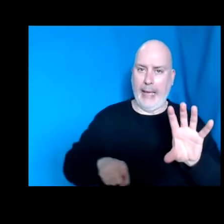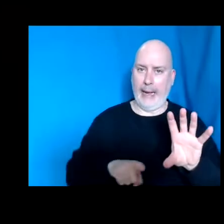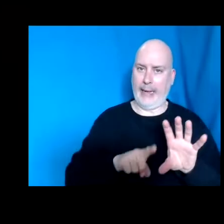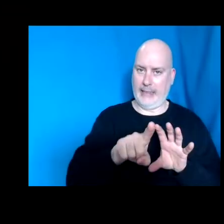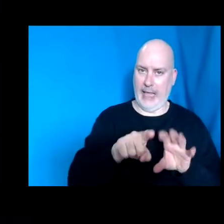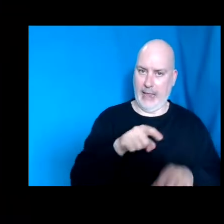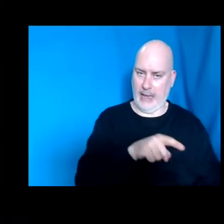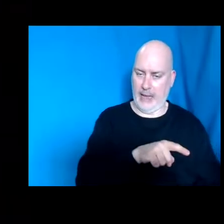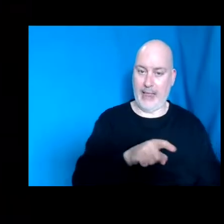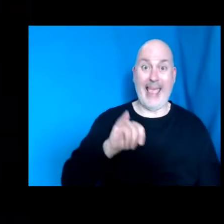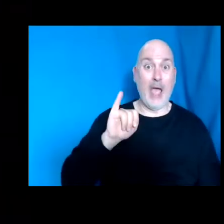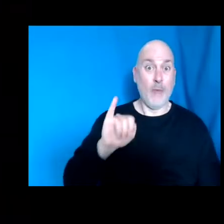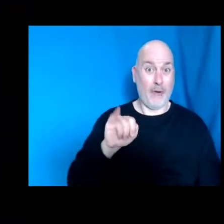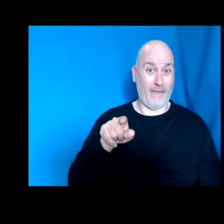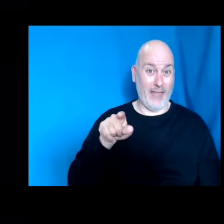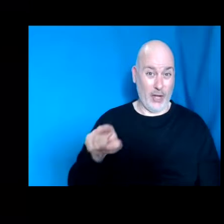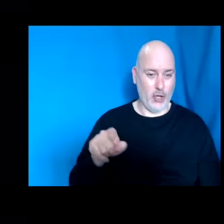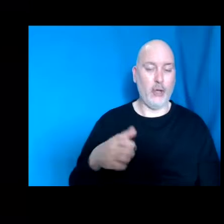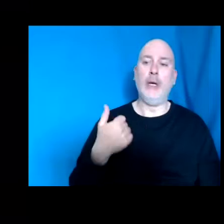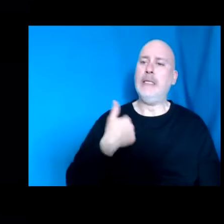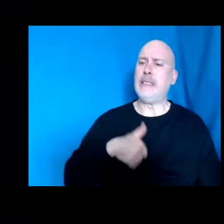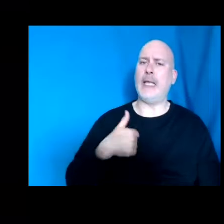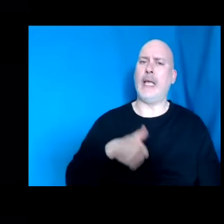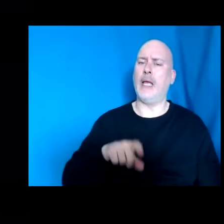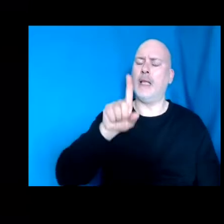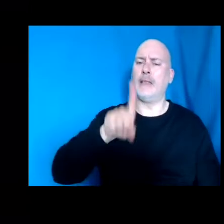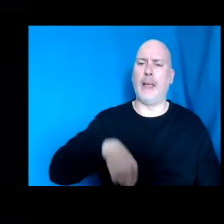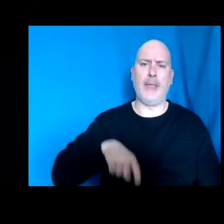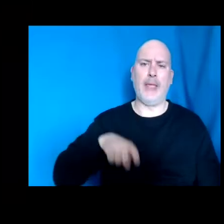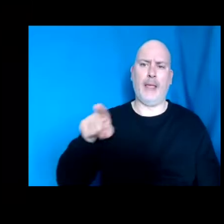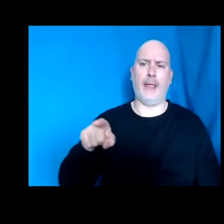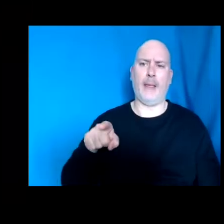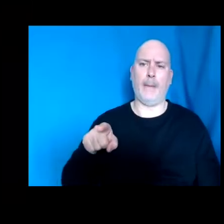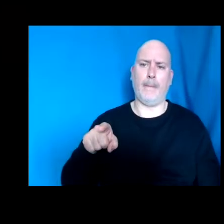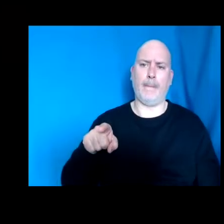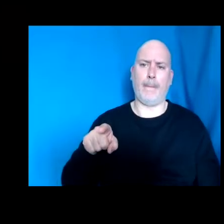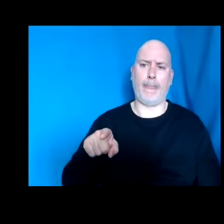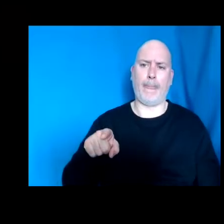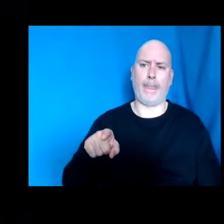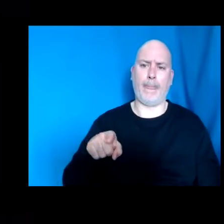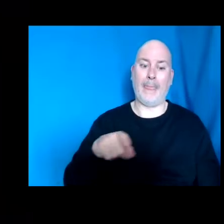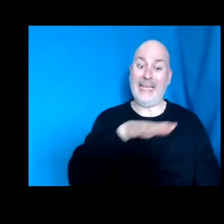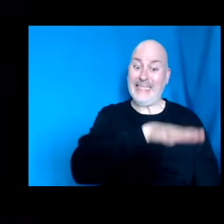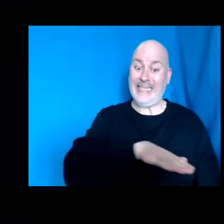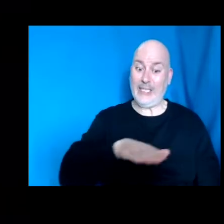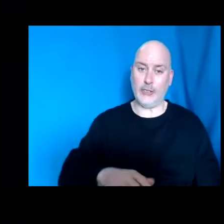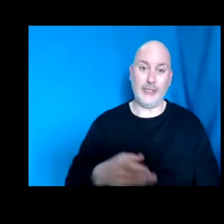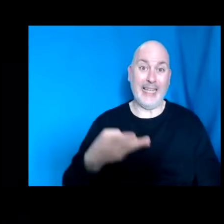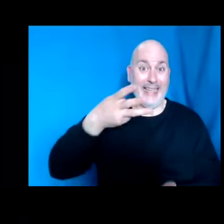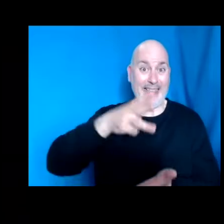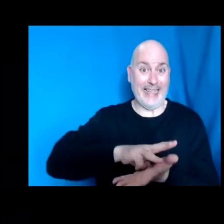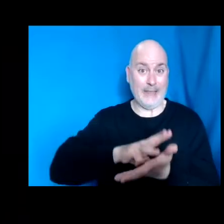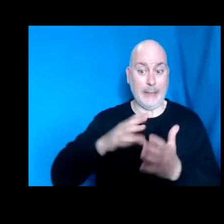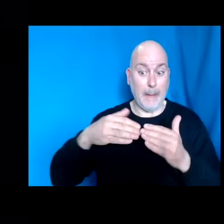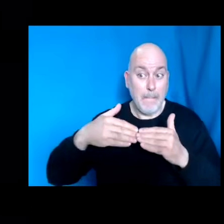que el ibuprofeno ya se puede administrar por encima de los niños mayores de 3 meses.